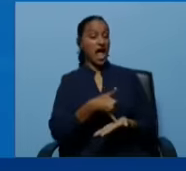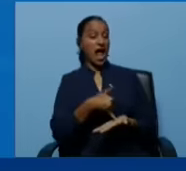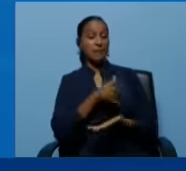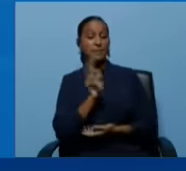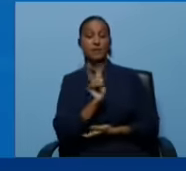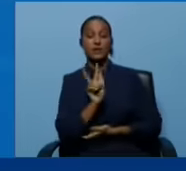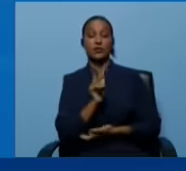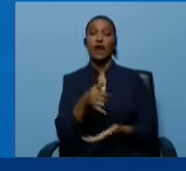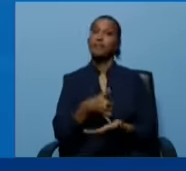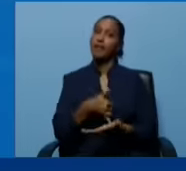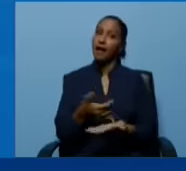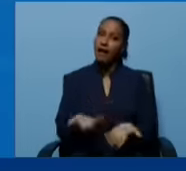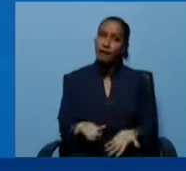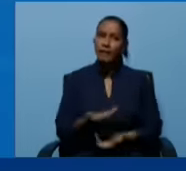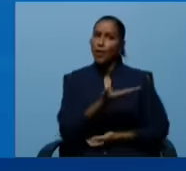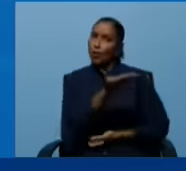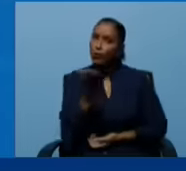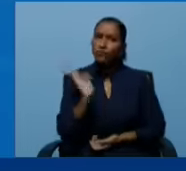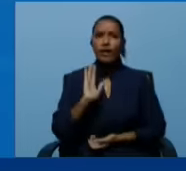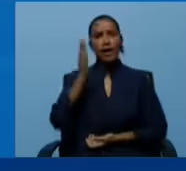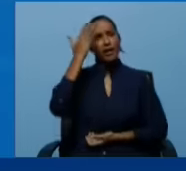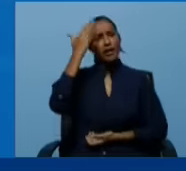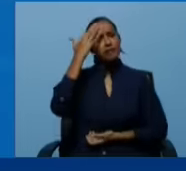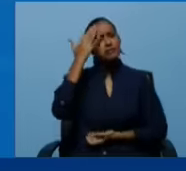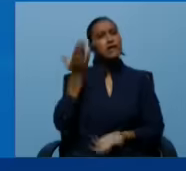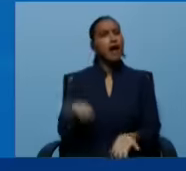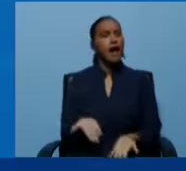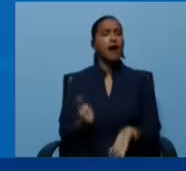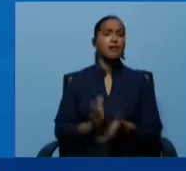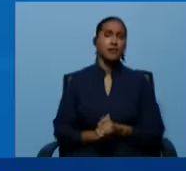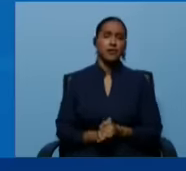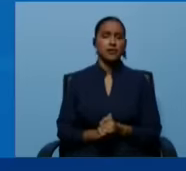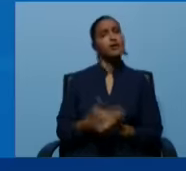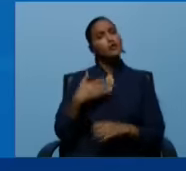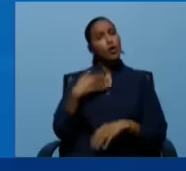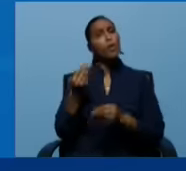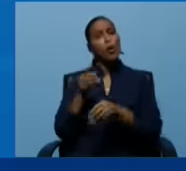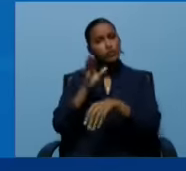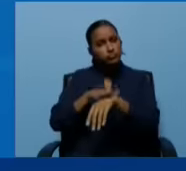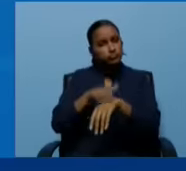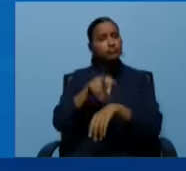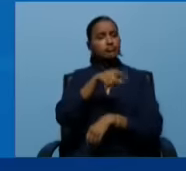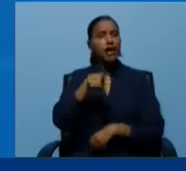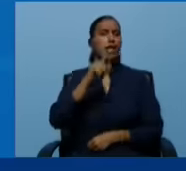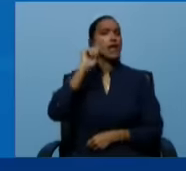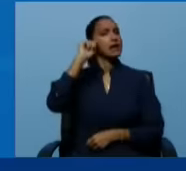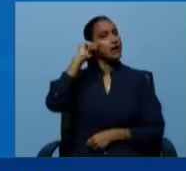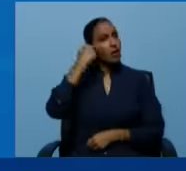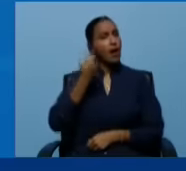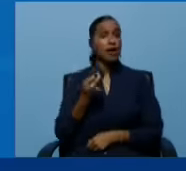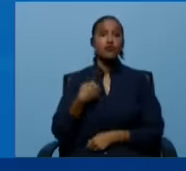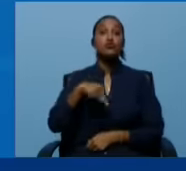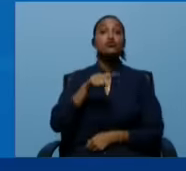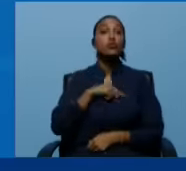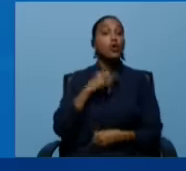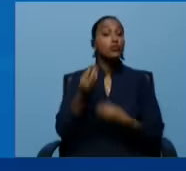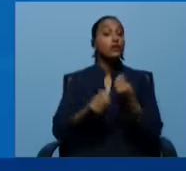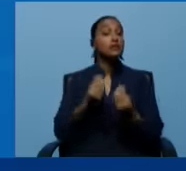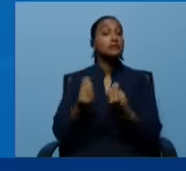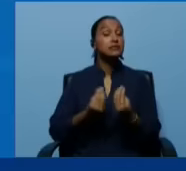Compañeros del ALBA, ustedes lo saben, solo hago recordarlo. Nosotros instalamos.